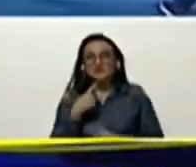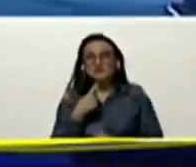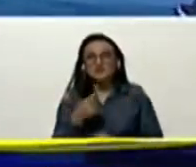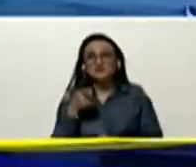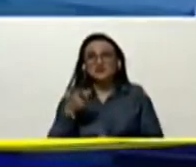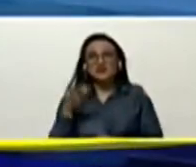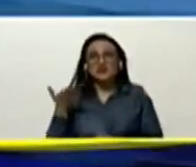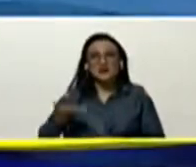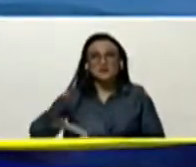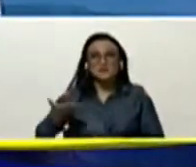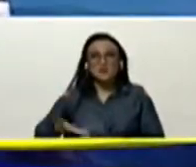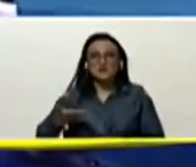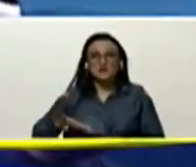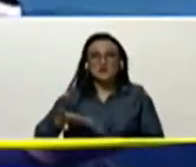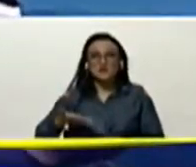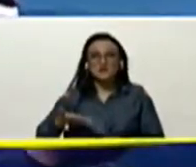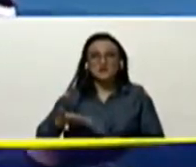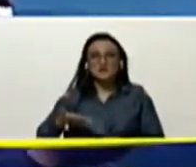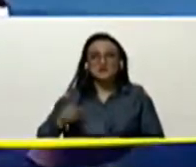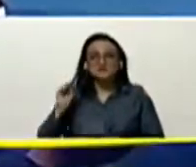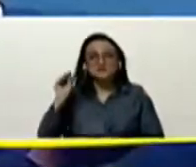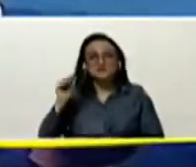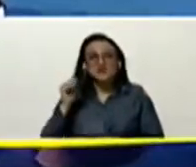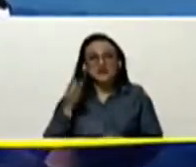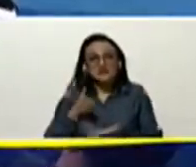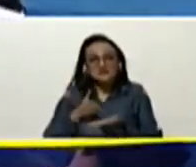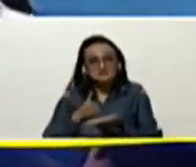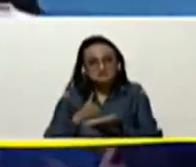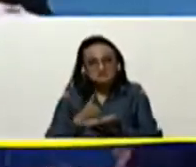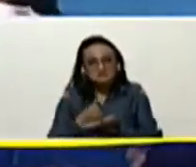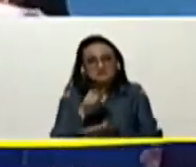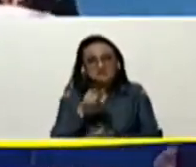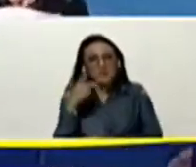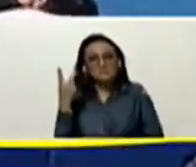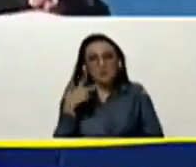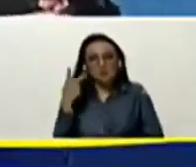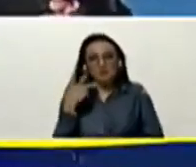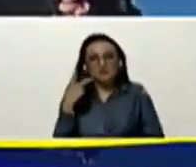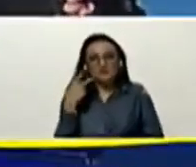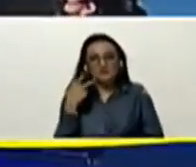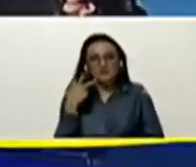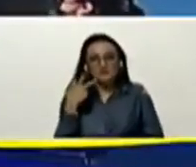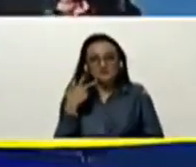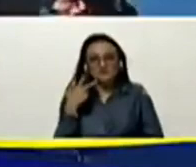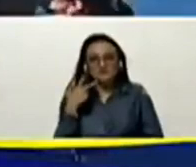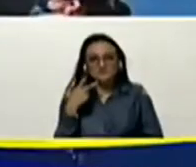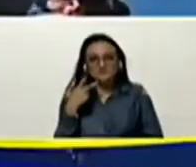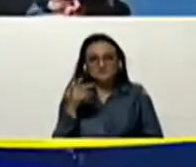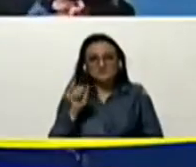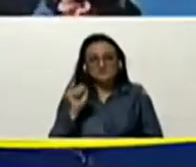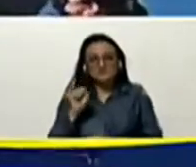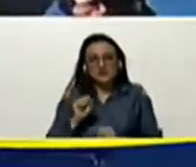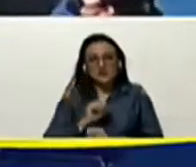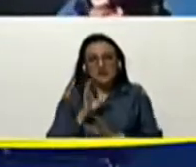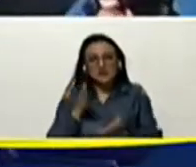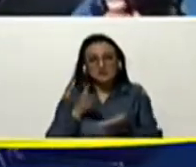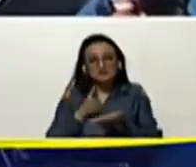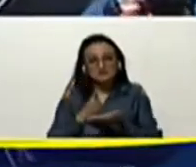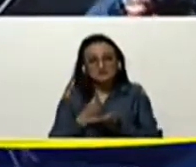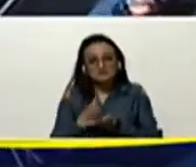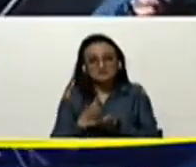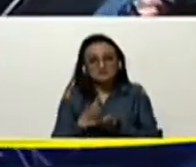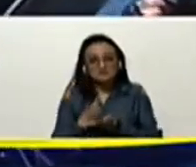muy importante, invocar la lealtad política. Tú dices, claro, la lealtad